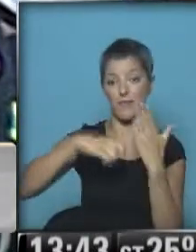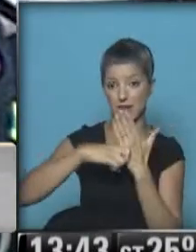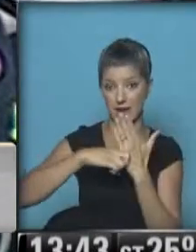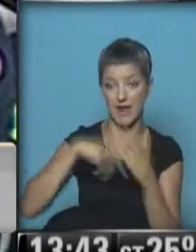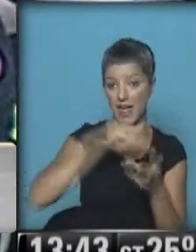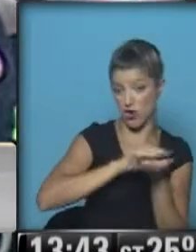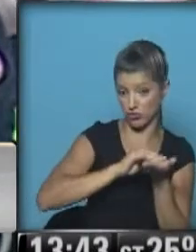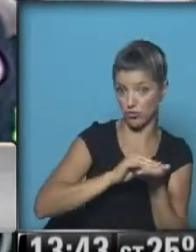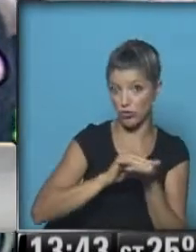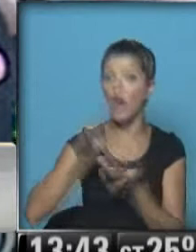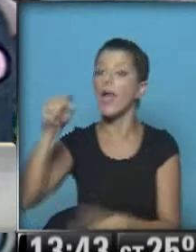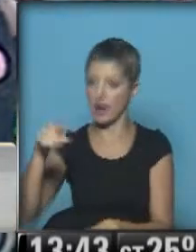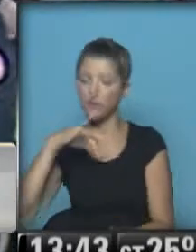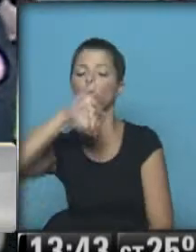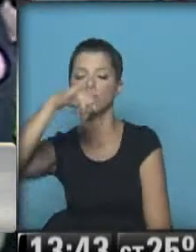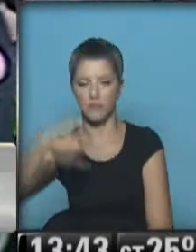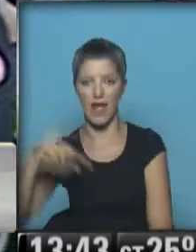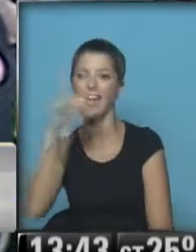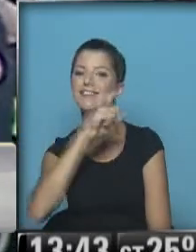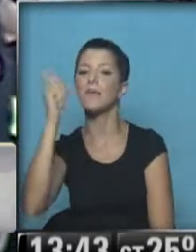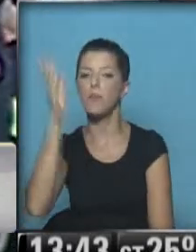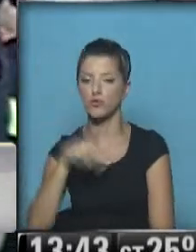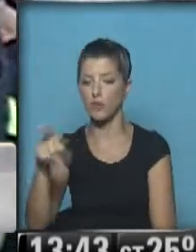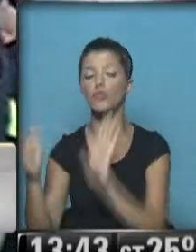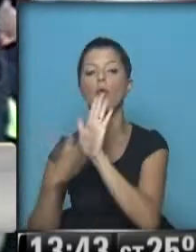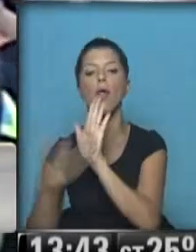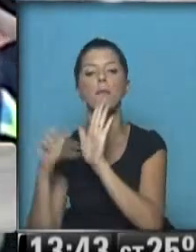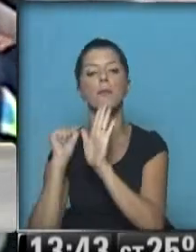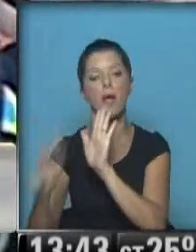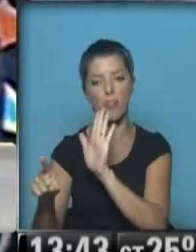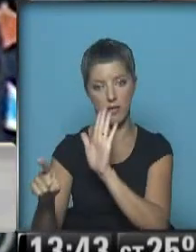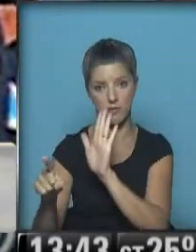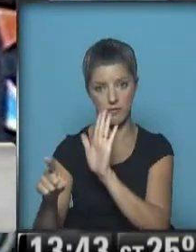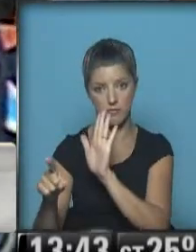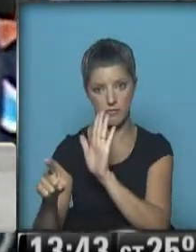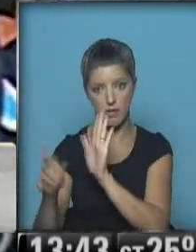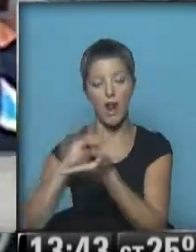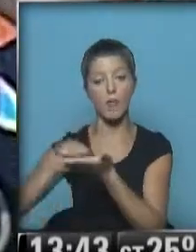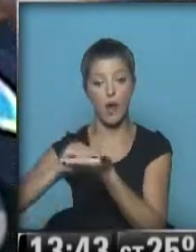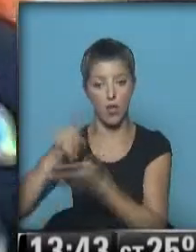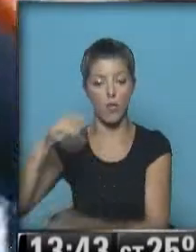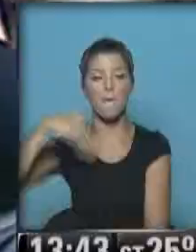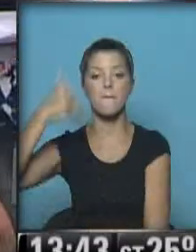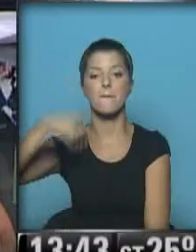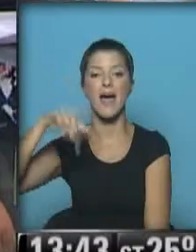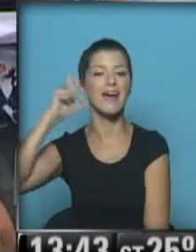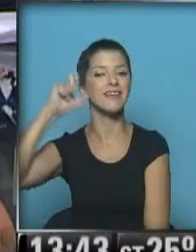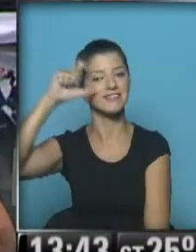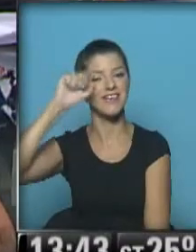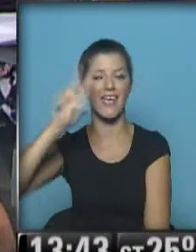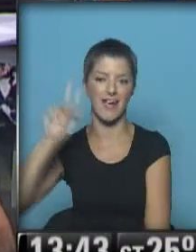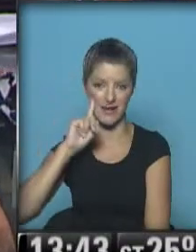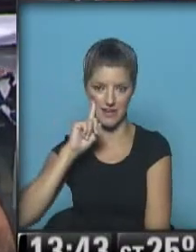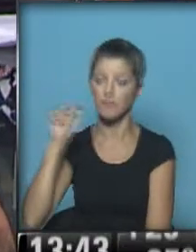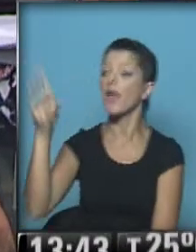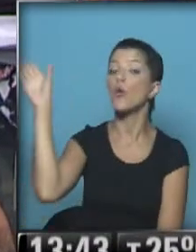a la totalidad de la prueba que hizo y que pidió la defensa del señor Manchuri. La palabra de